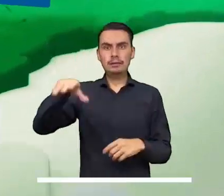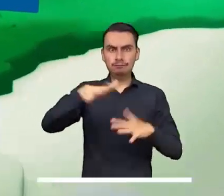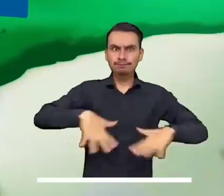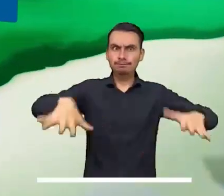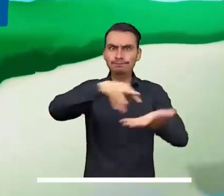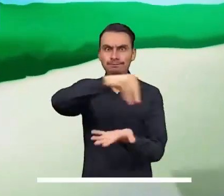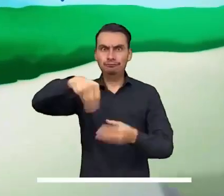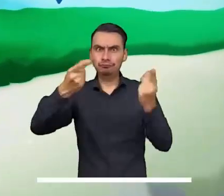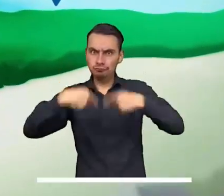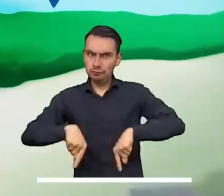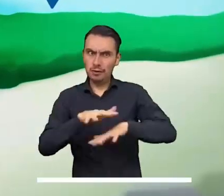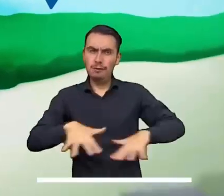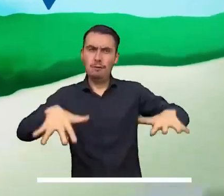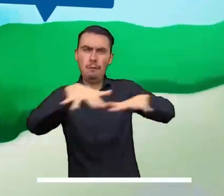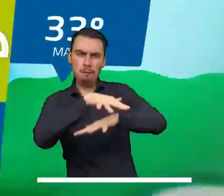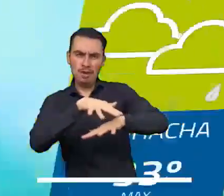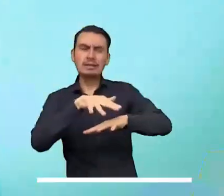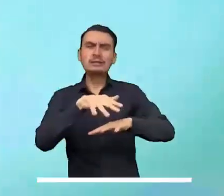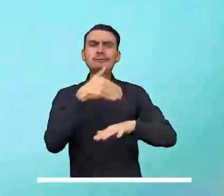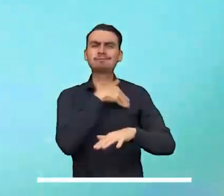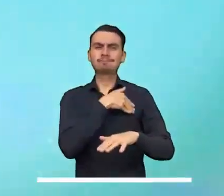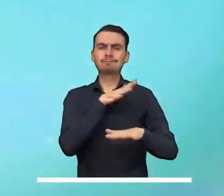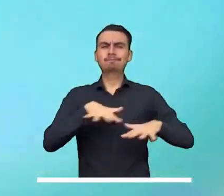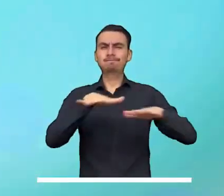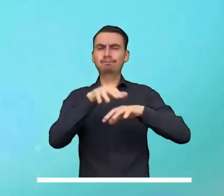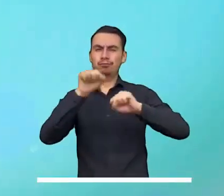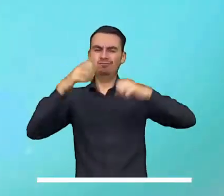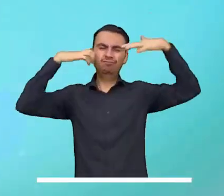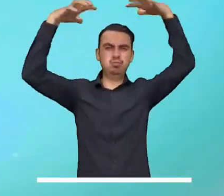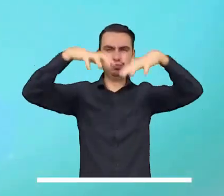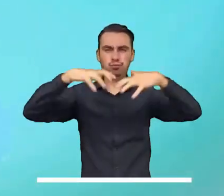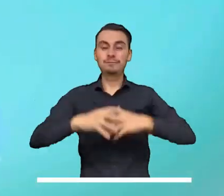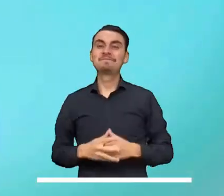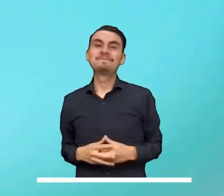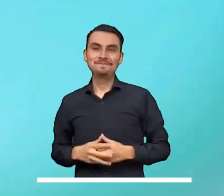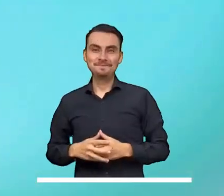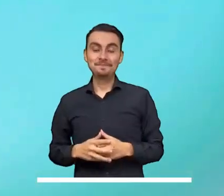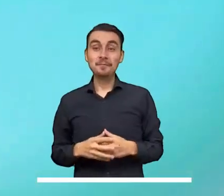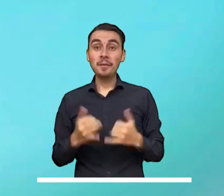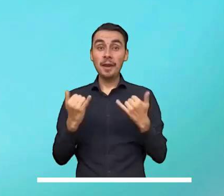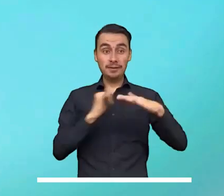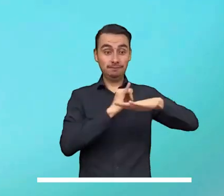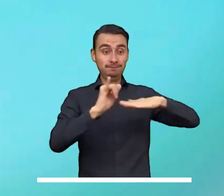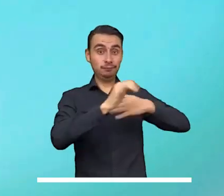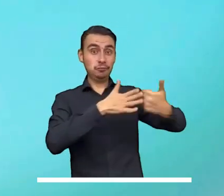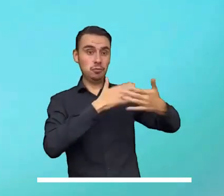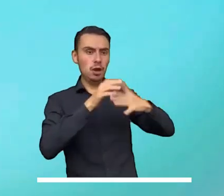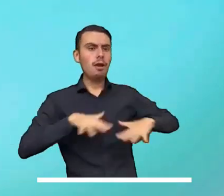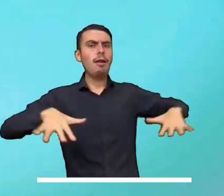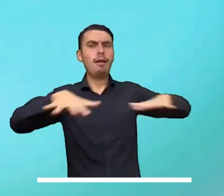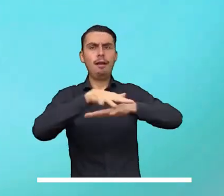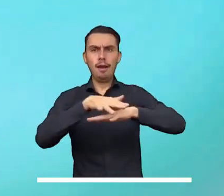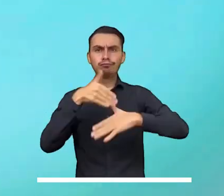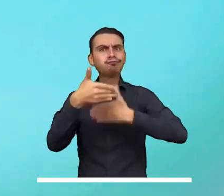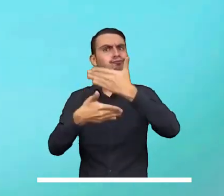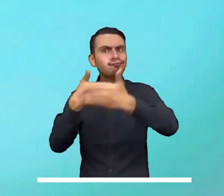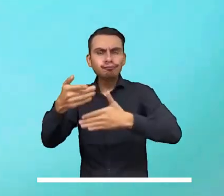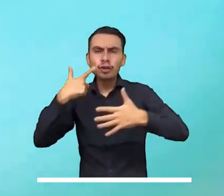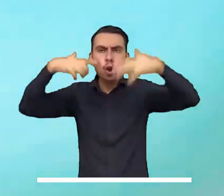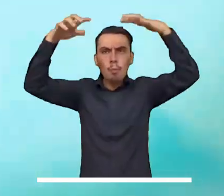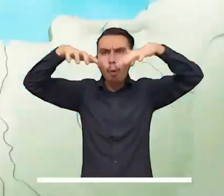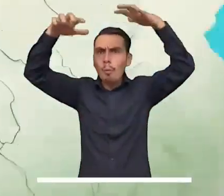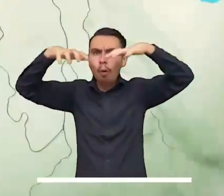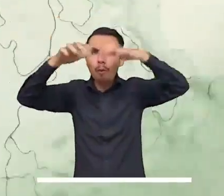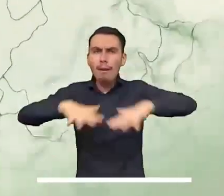Atlántico, Bolívar, Sucre, Córdoba y Urabá. En el archipiélago prevalecerán las nubes densas y las precipitaciones durante